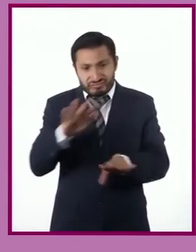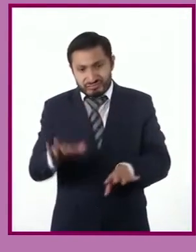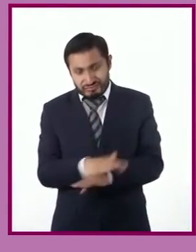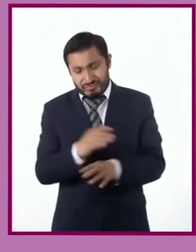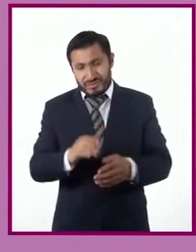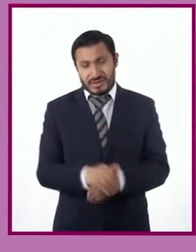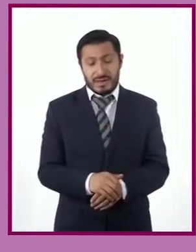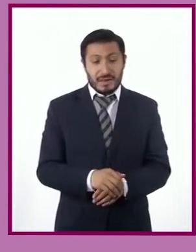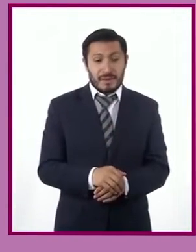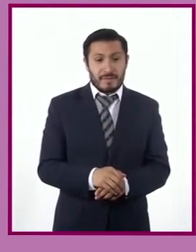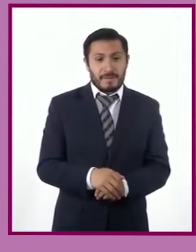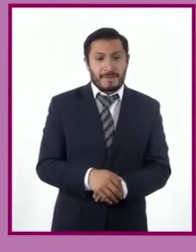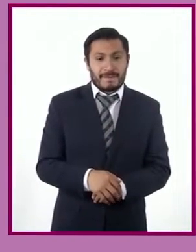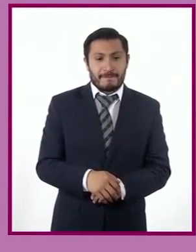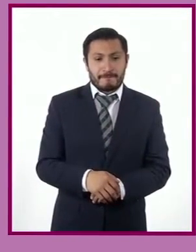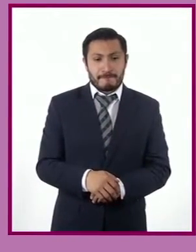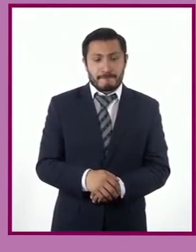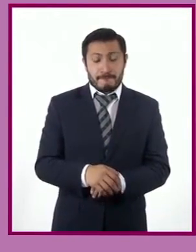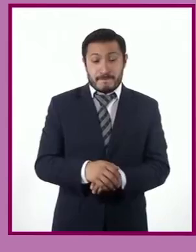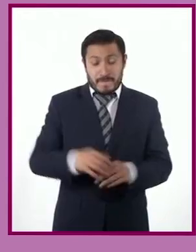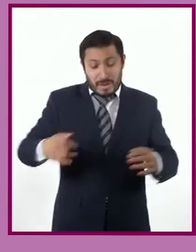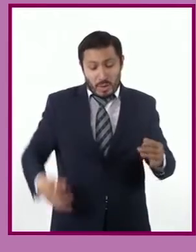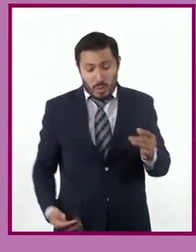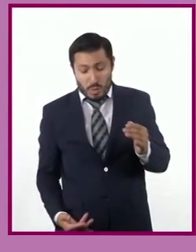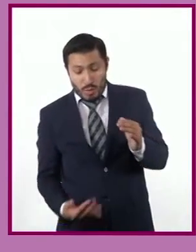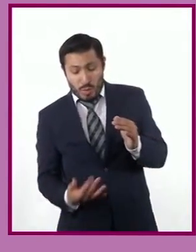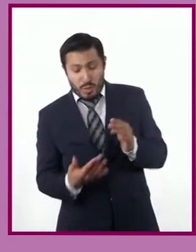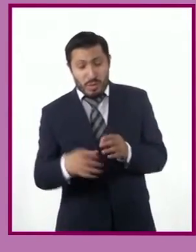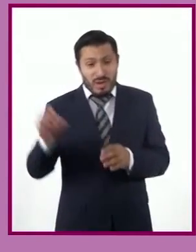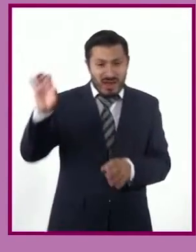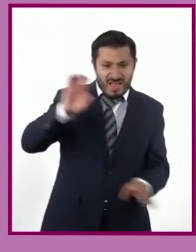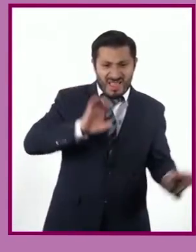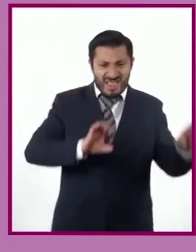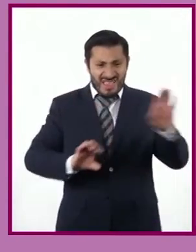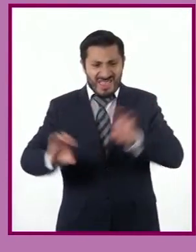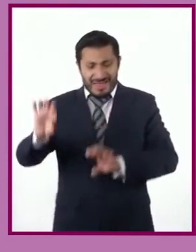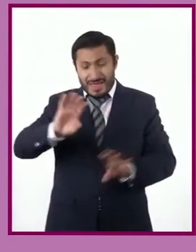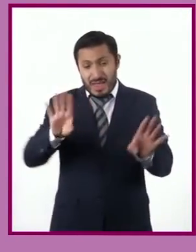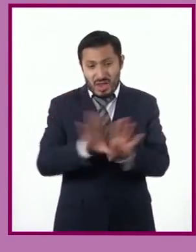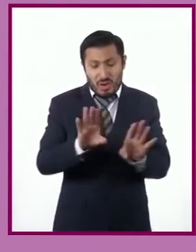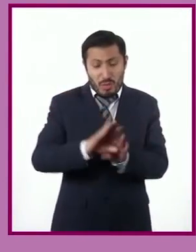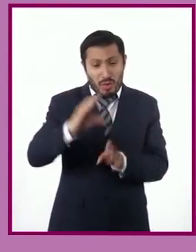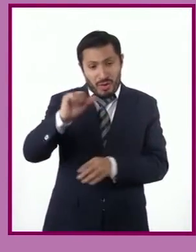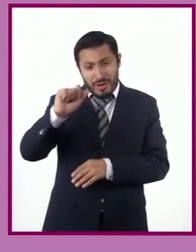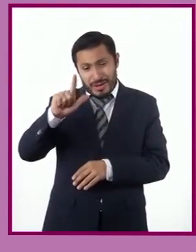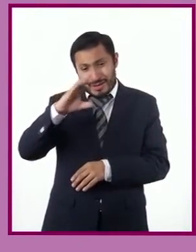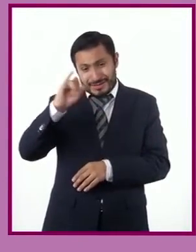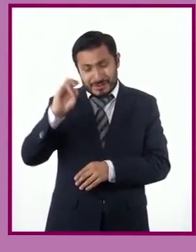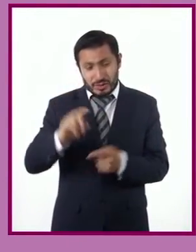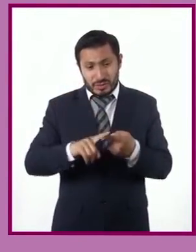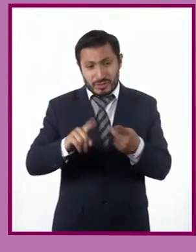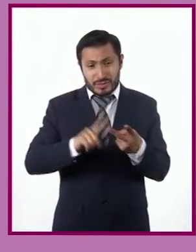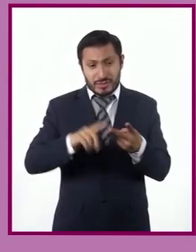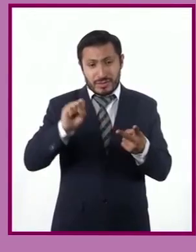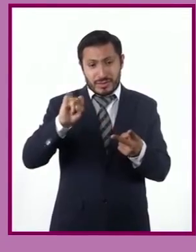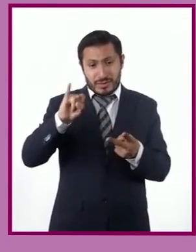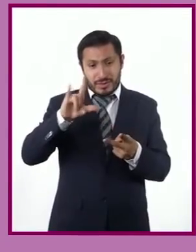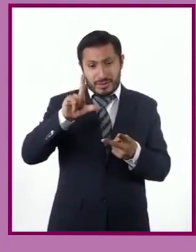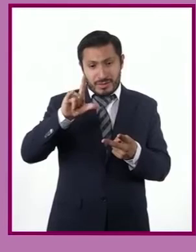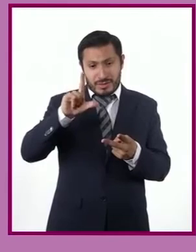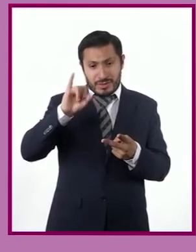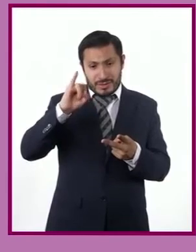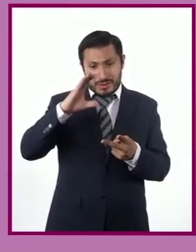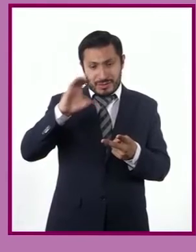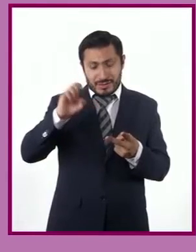externo hacia los espacios celulares. Algunas de estas sales pueden ser calcio, sílice, hierro y fósforo. En